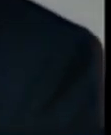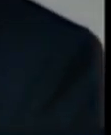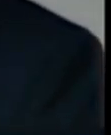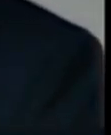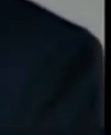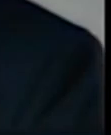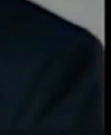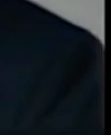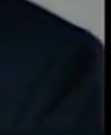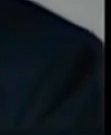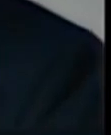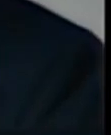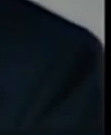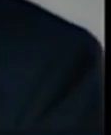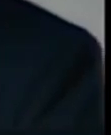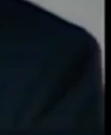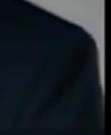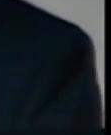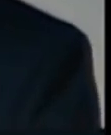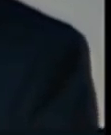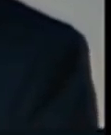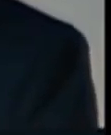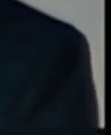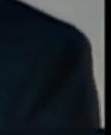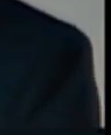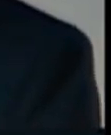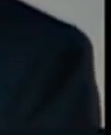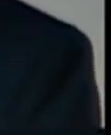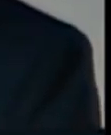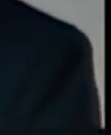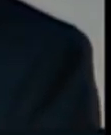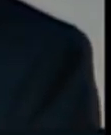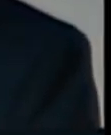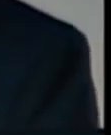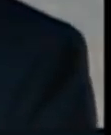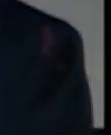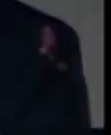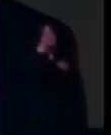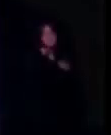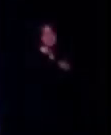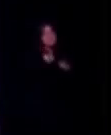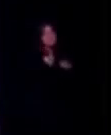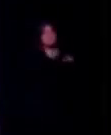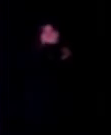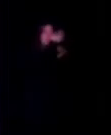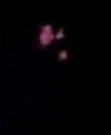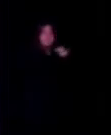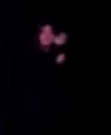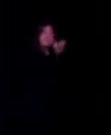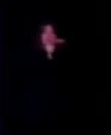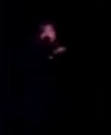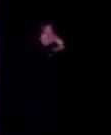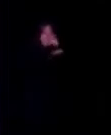y algunos grupos que plantean que debería inspirar el liderazgo moral de quienes tienen la máxima responsabilidad de velar por esto.